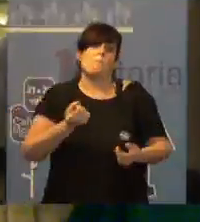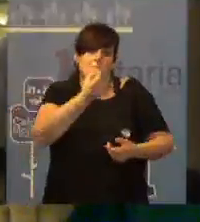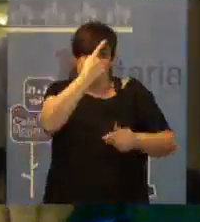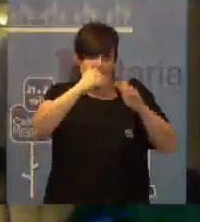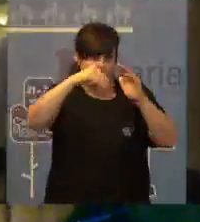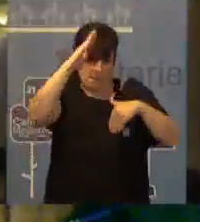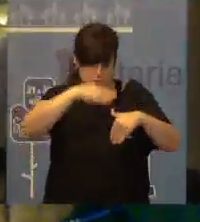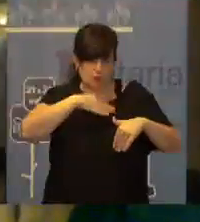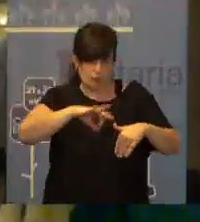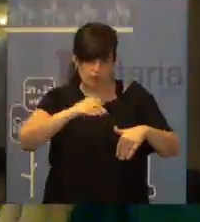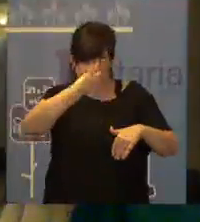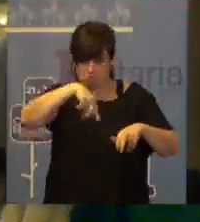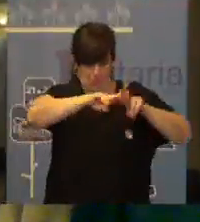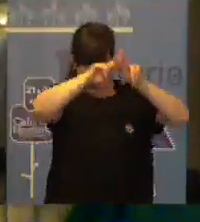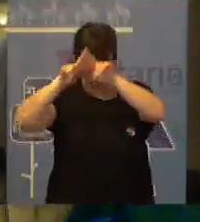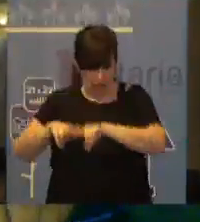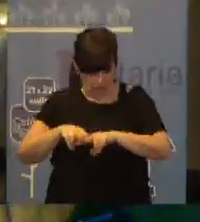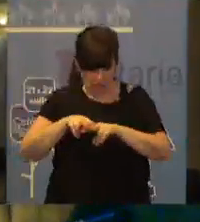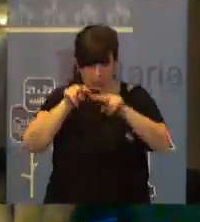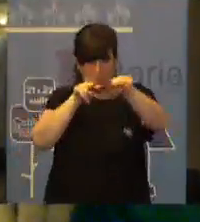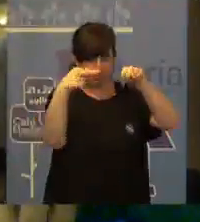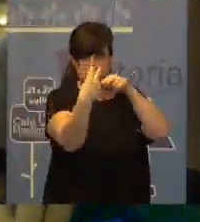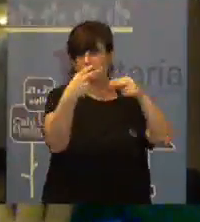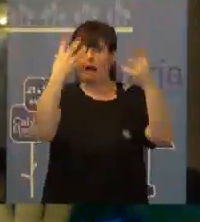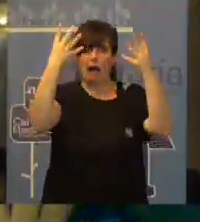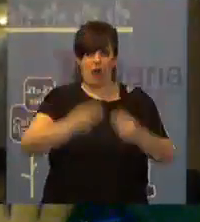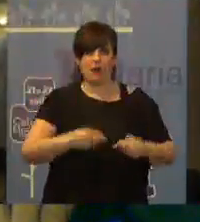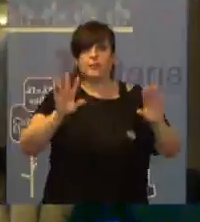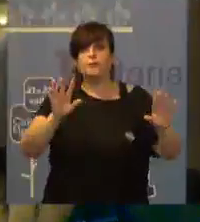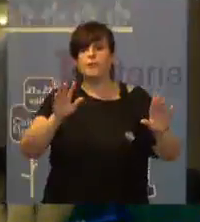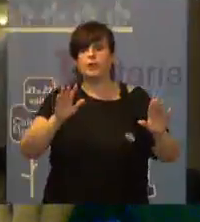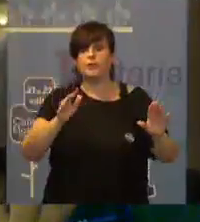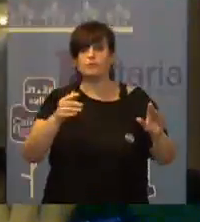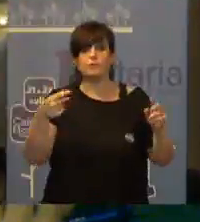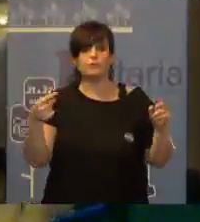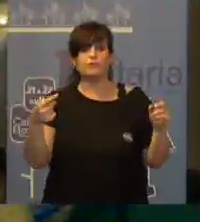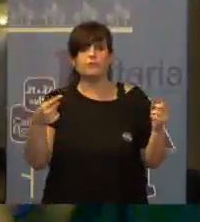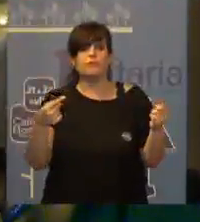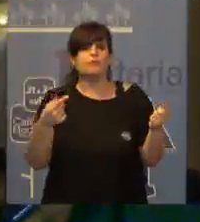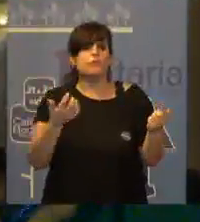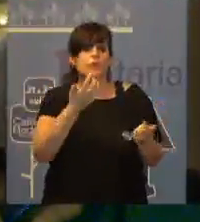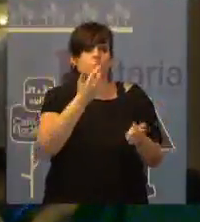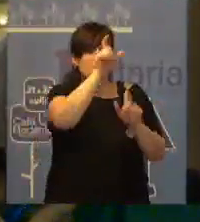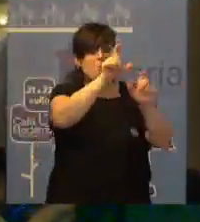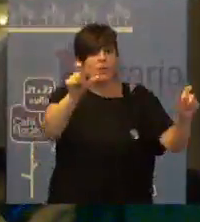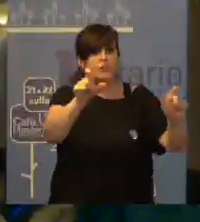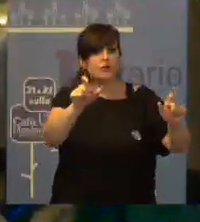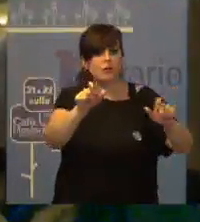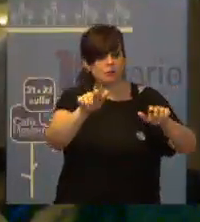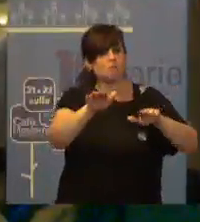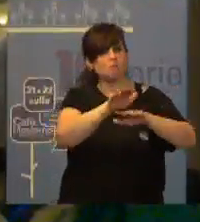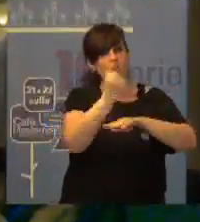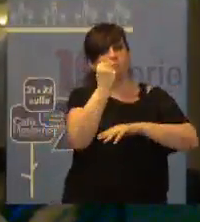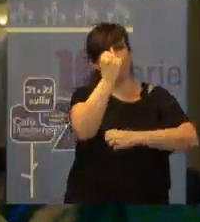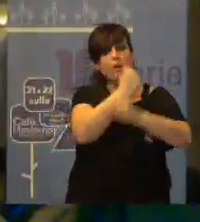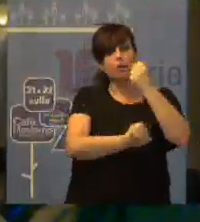suposto que podemos analizar desde 1000 perspectivas diferentes. Pero penso que a contradición entre quienes teñen o poder económico e